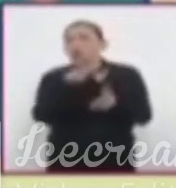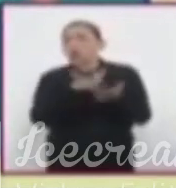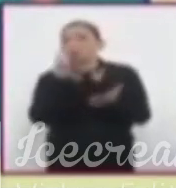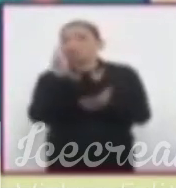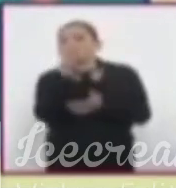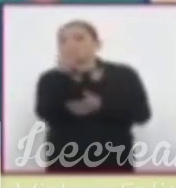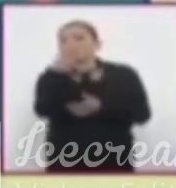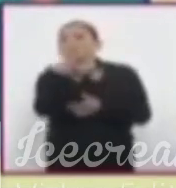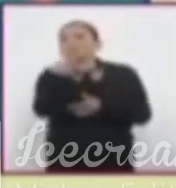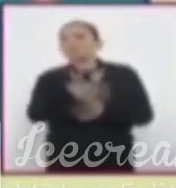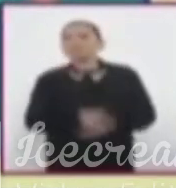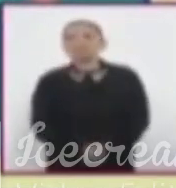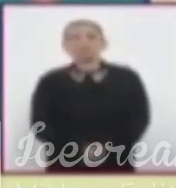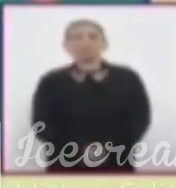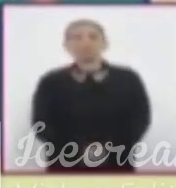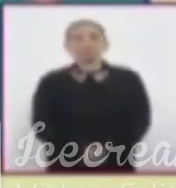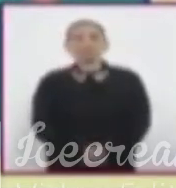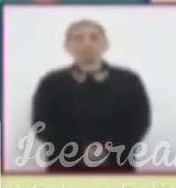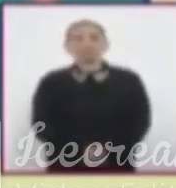visto?